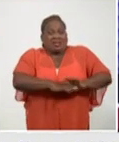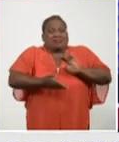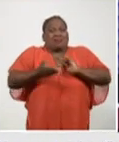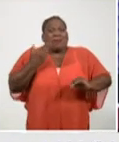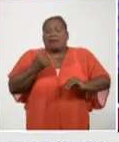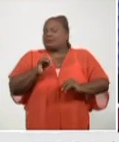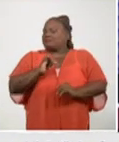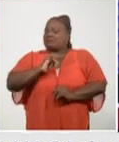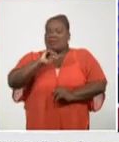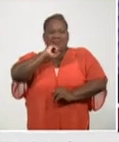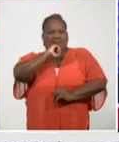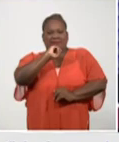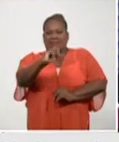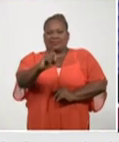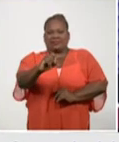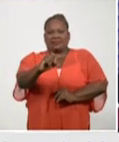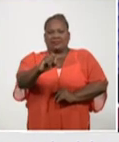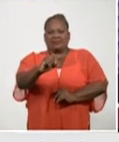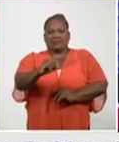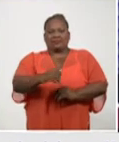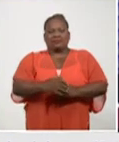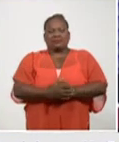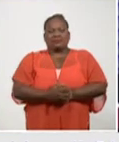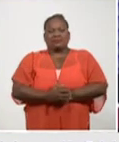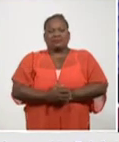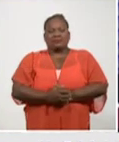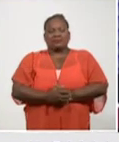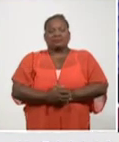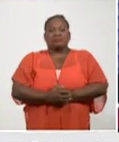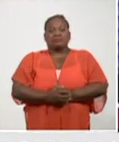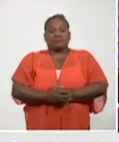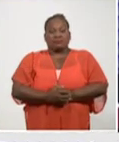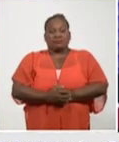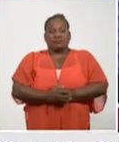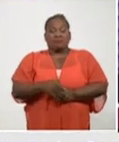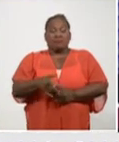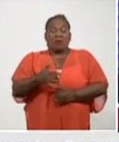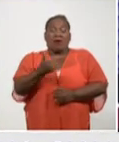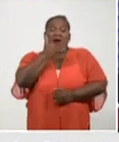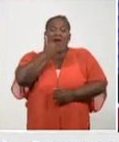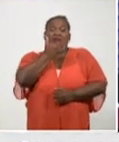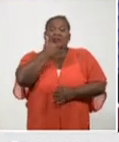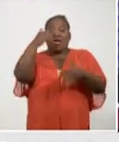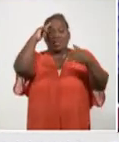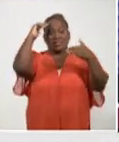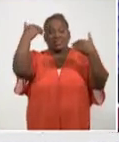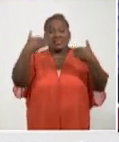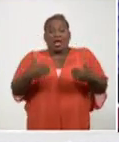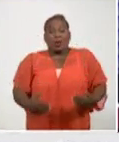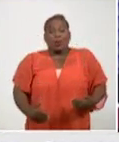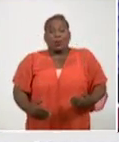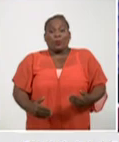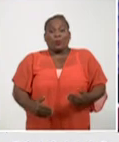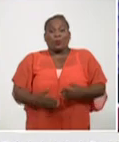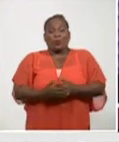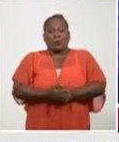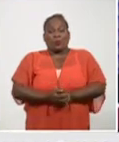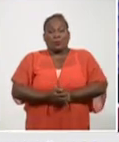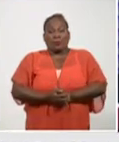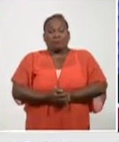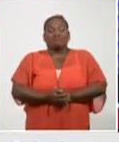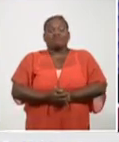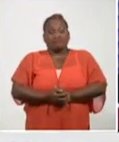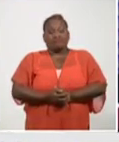fueron efectivas estas maniobras por el estado de afectación que tenía esta paciente. Nuevamente